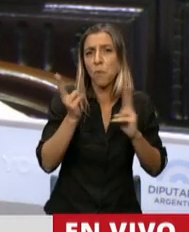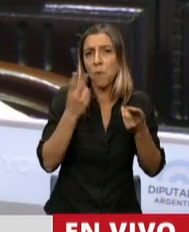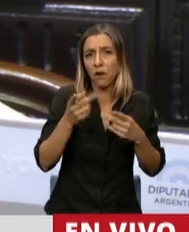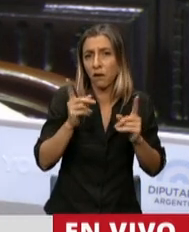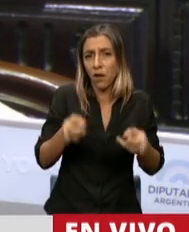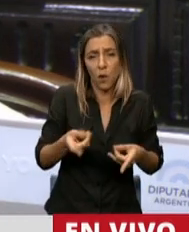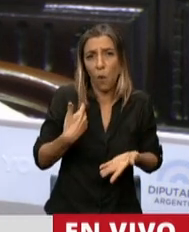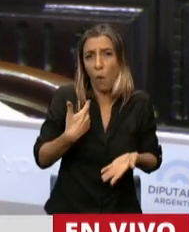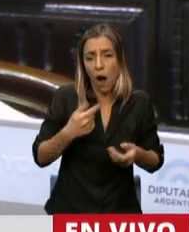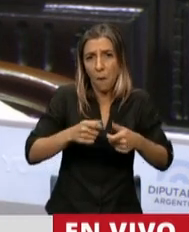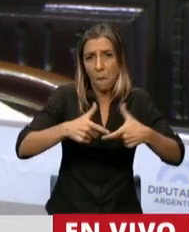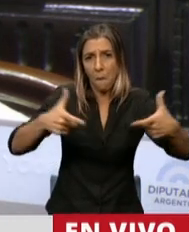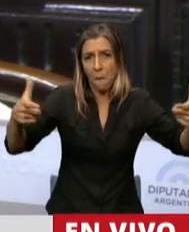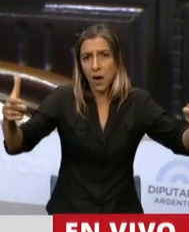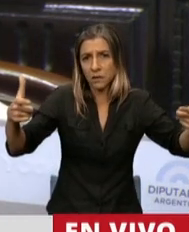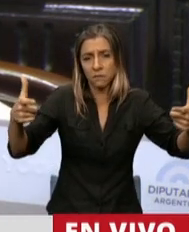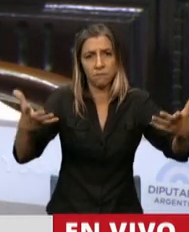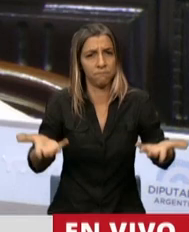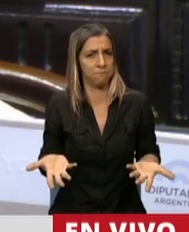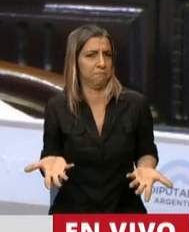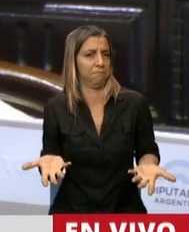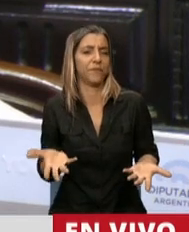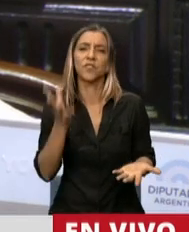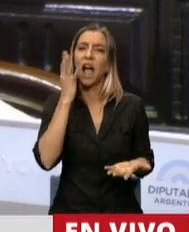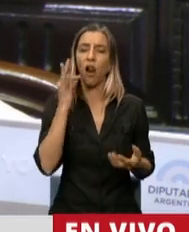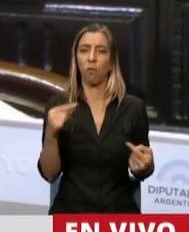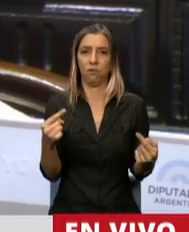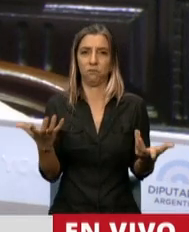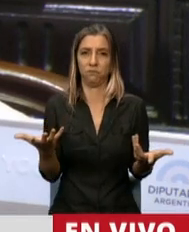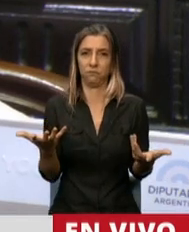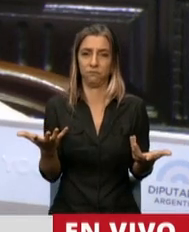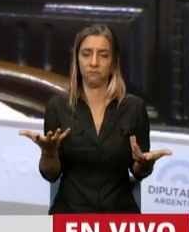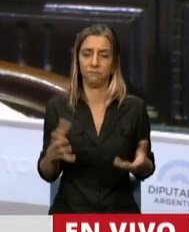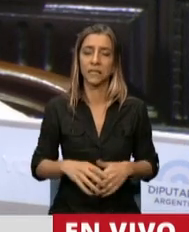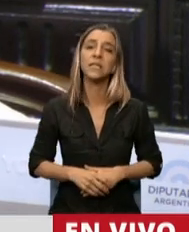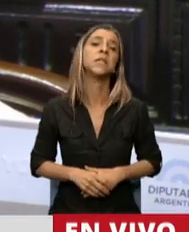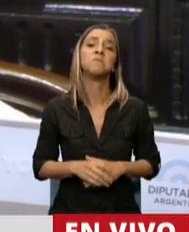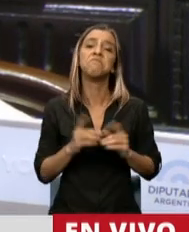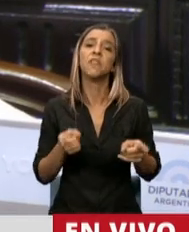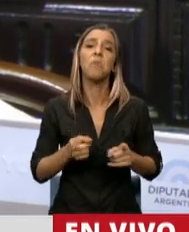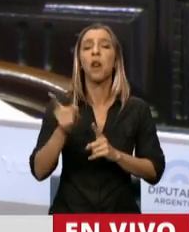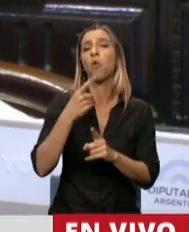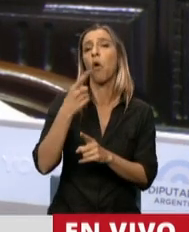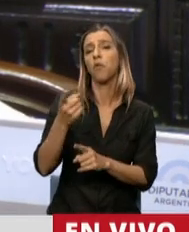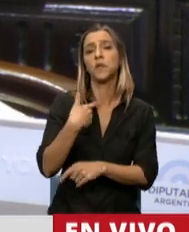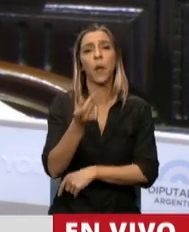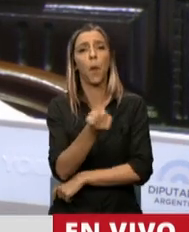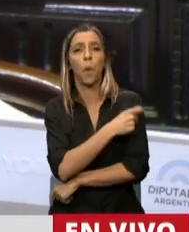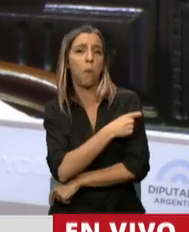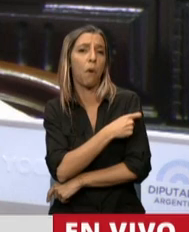mundo. Algo anda mal. Escuché también que la única solución es la